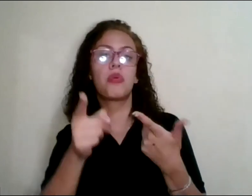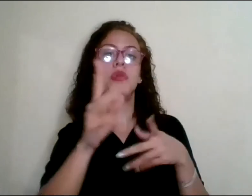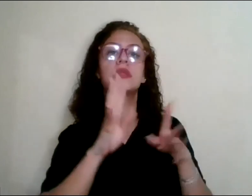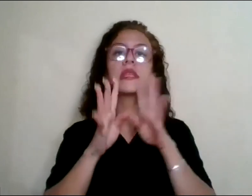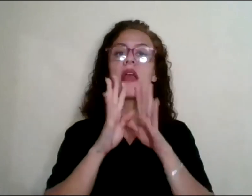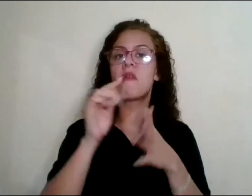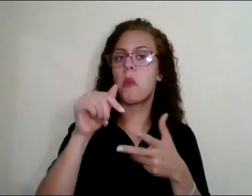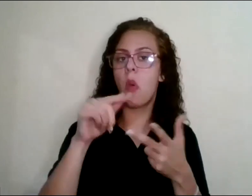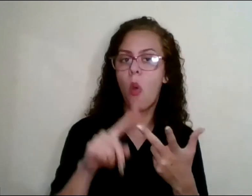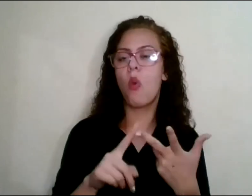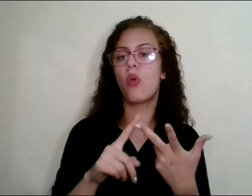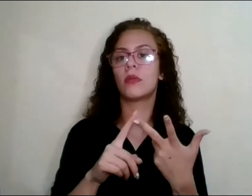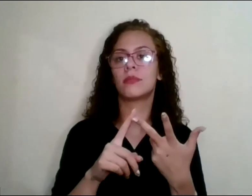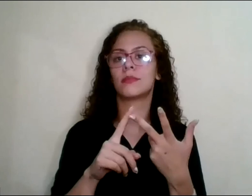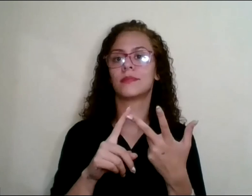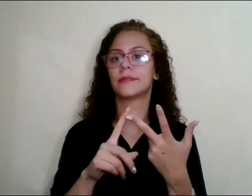conversamos hoy.